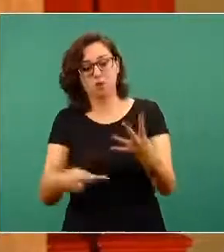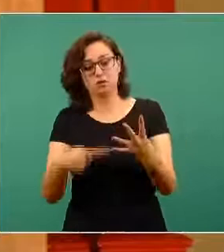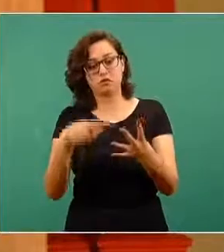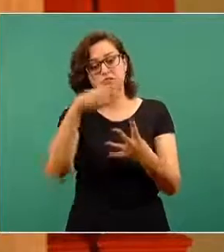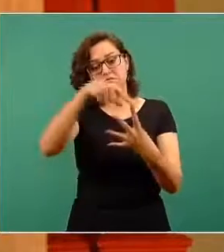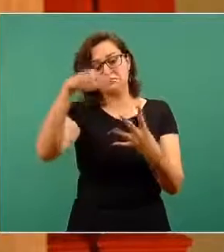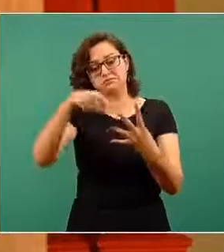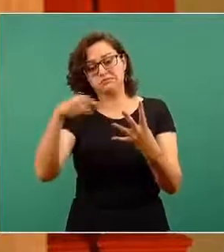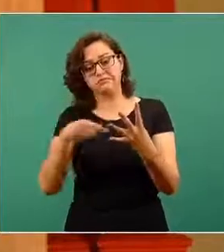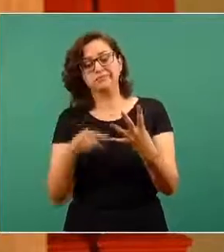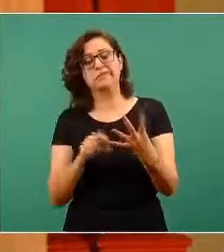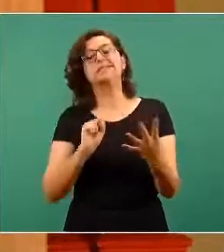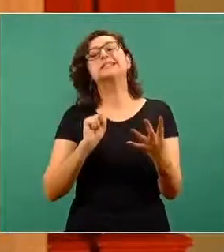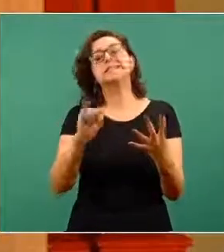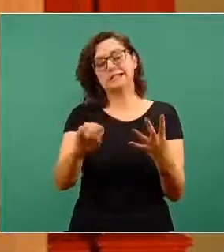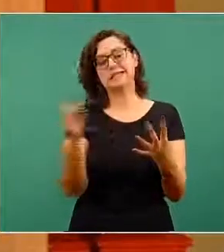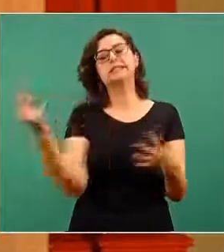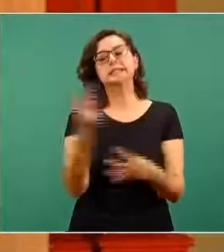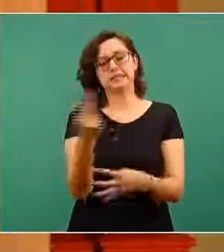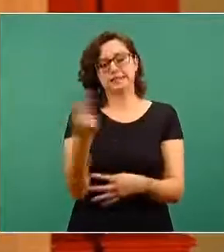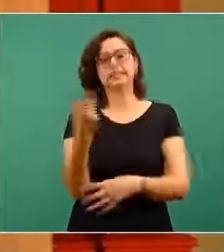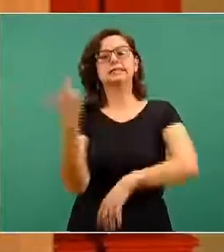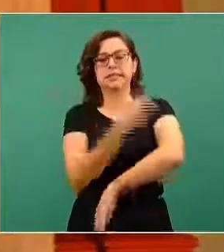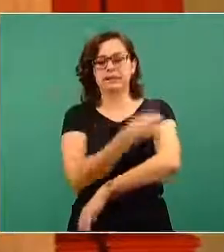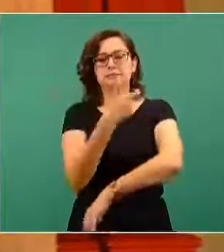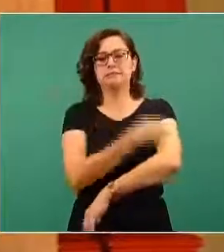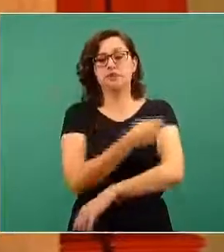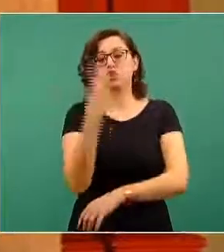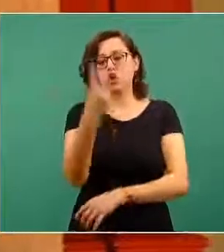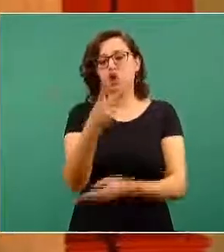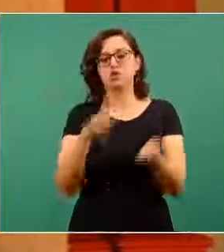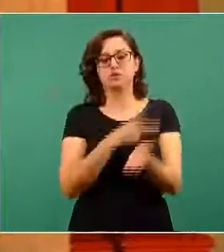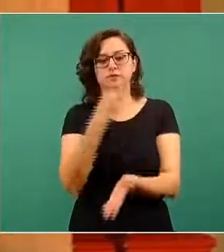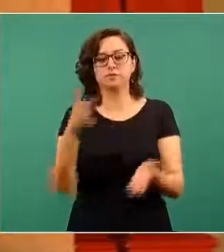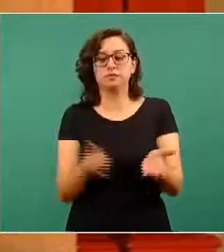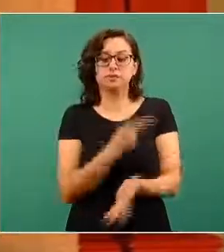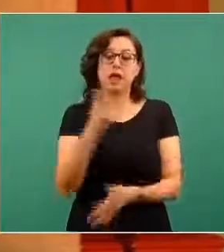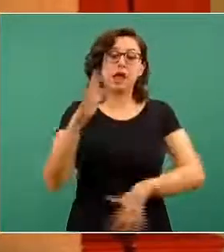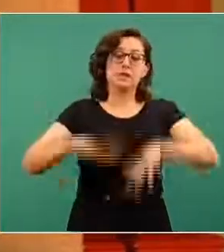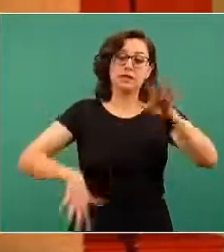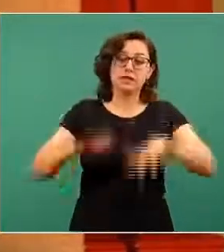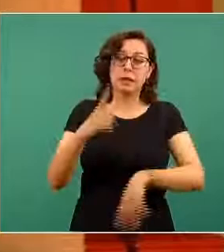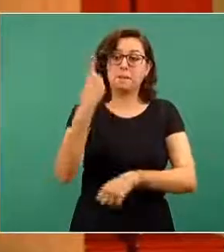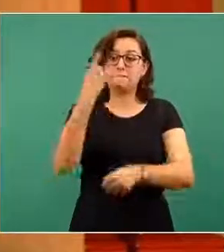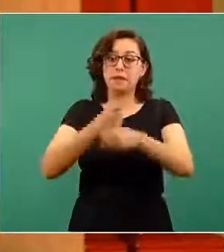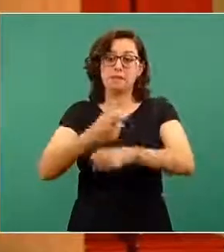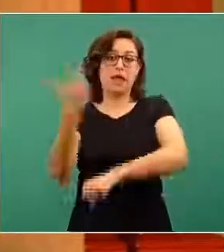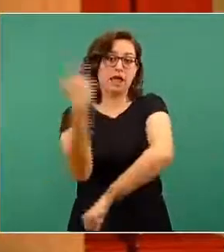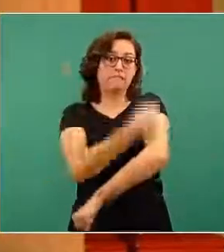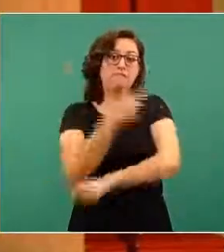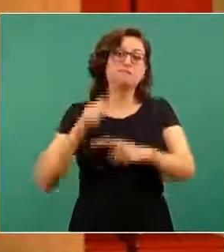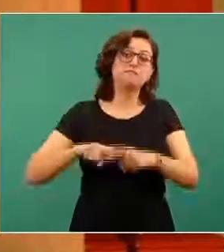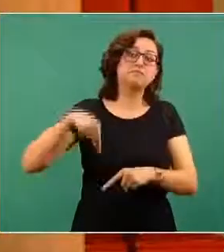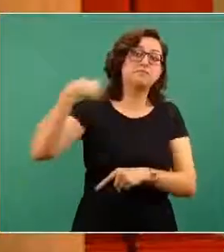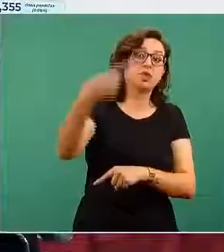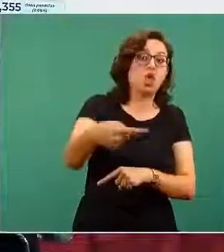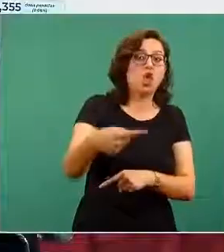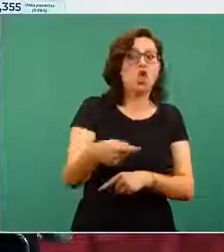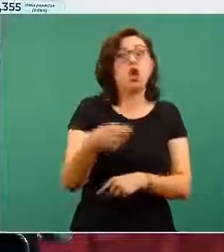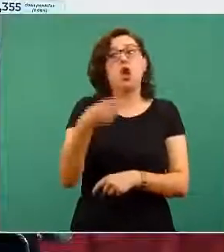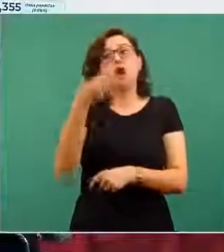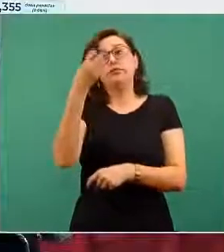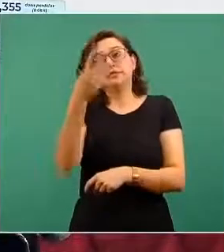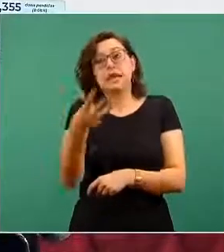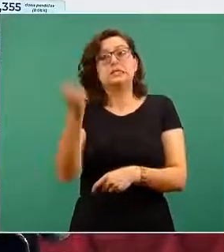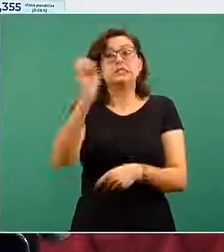segunda dosis, se pone la segunda dosis en intervalos que van desde 3 semanas hasta 12 semanas, dependiendo de